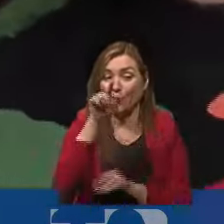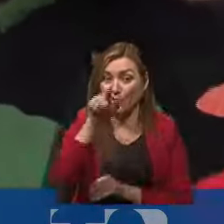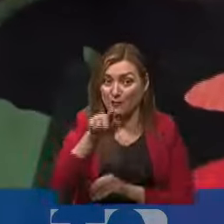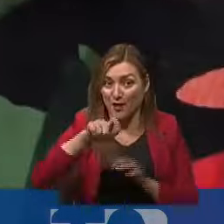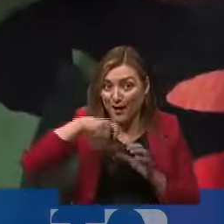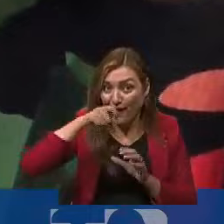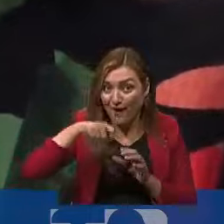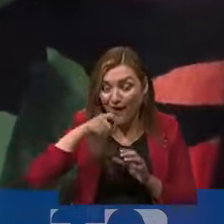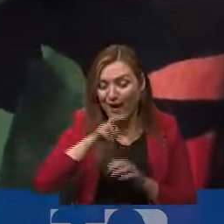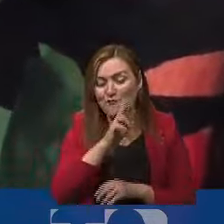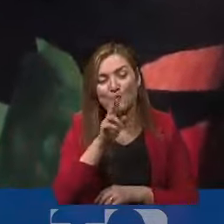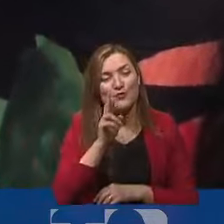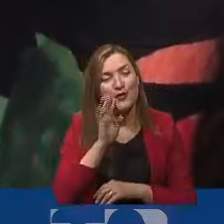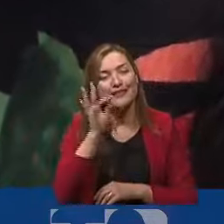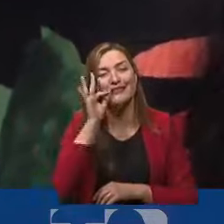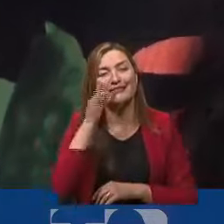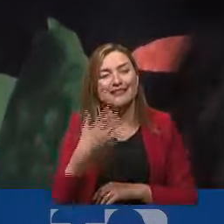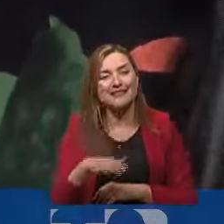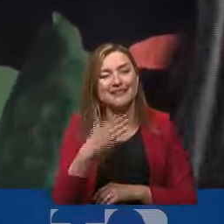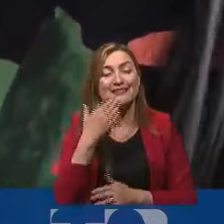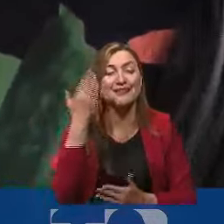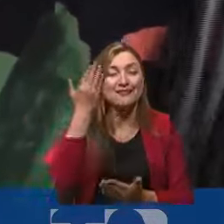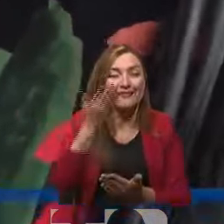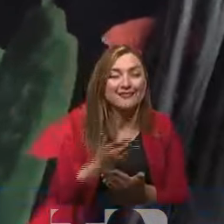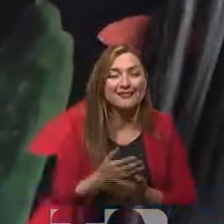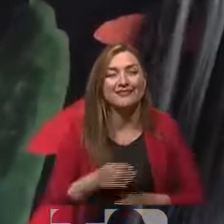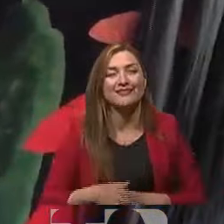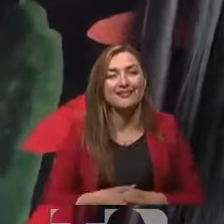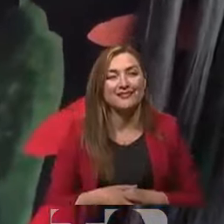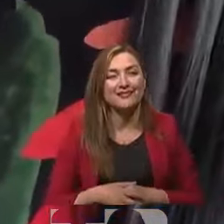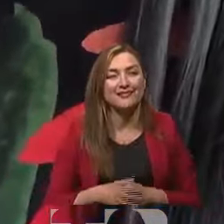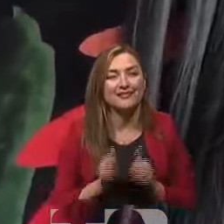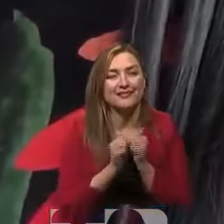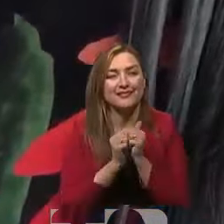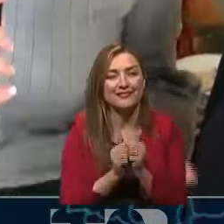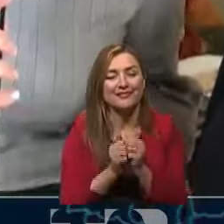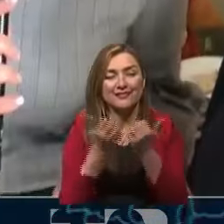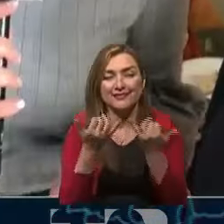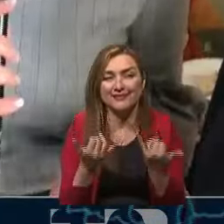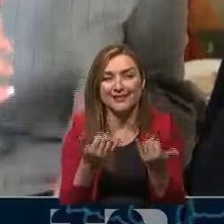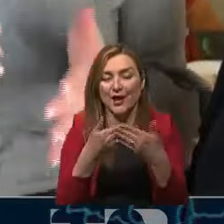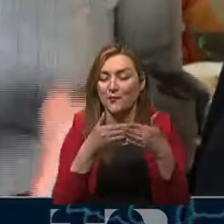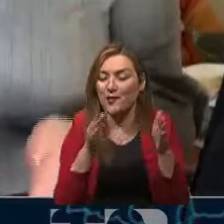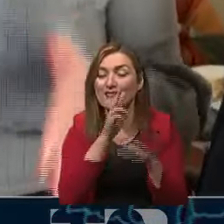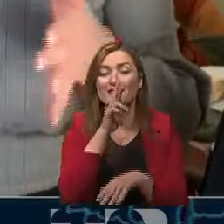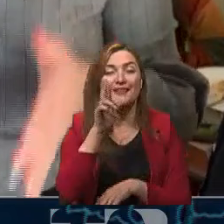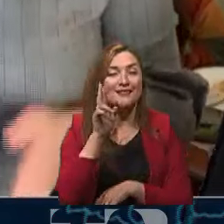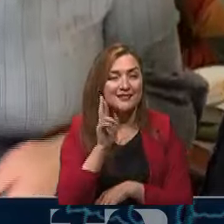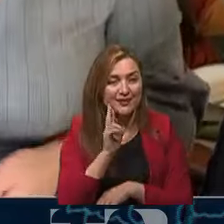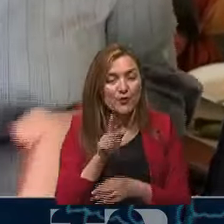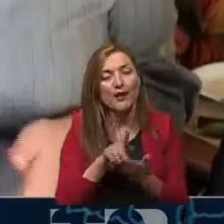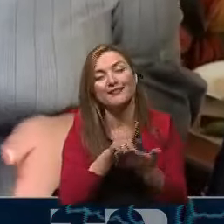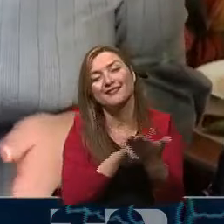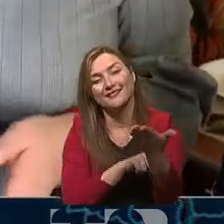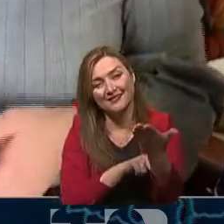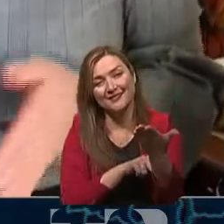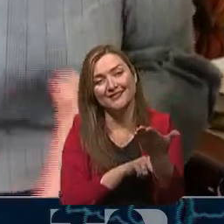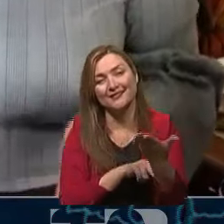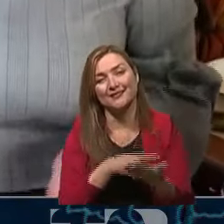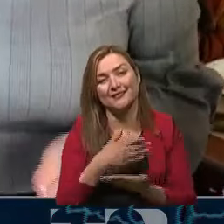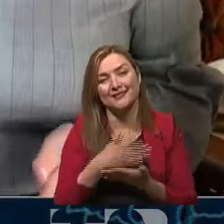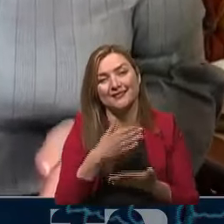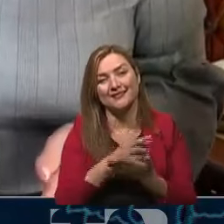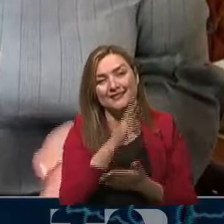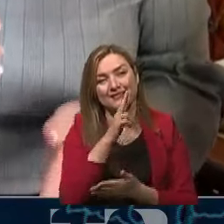pueden degustar de estas delicias de repe y bolón. Gracias a Rita por habernos acompañado en la mañana de hoy y abierto las puertas de esta